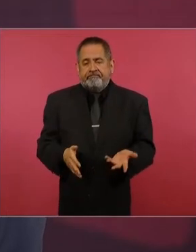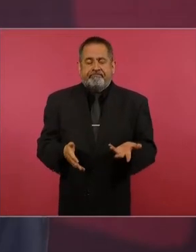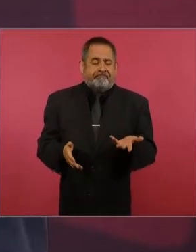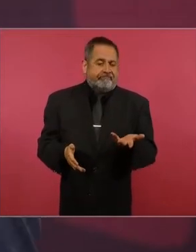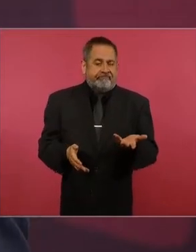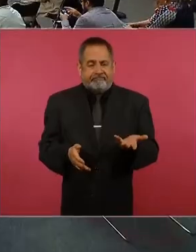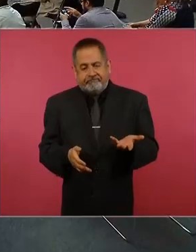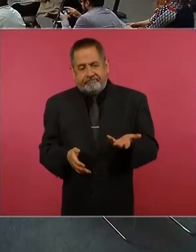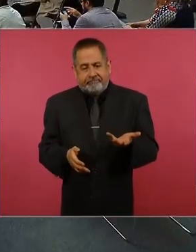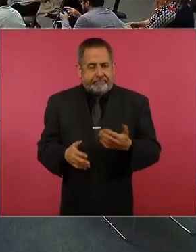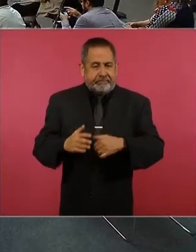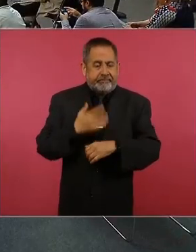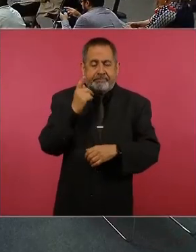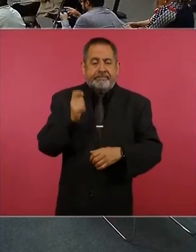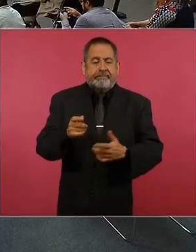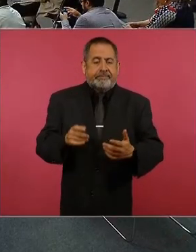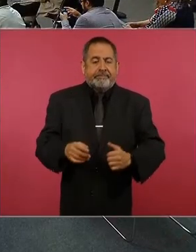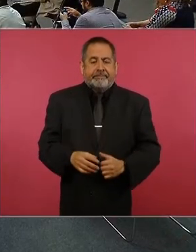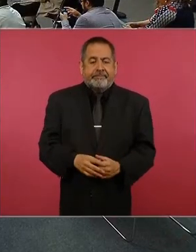¿Por qué